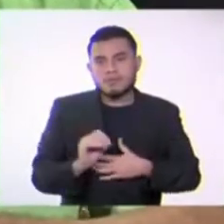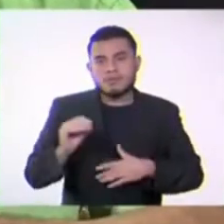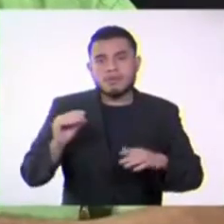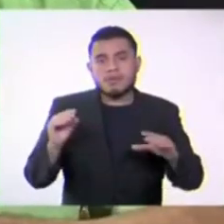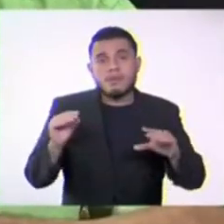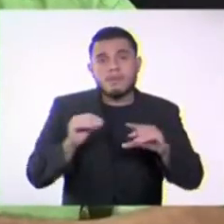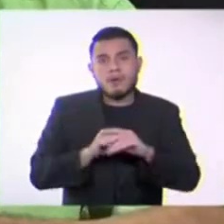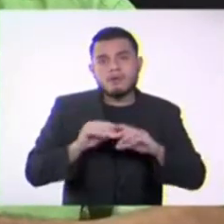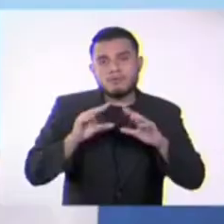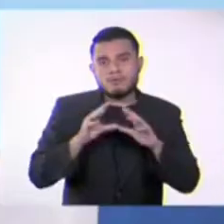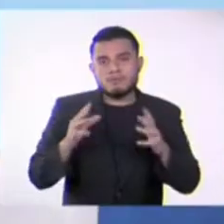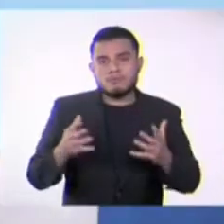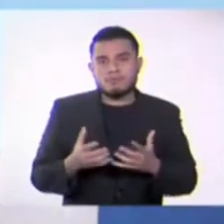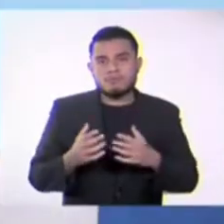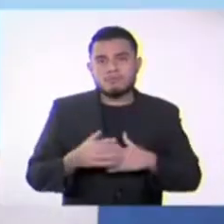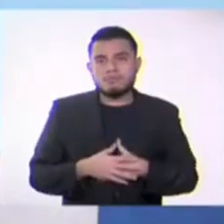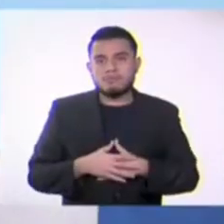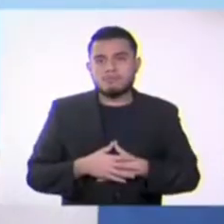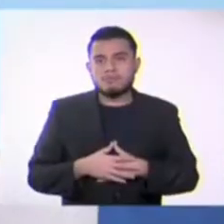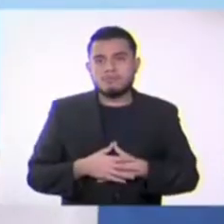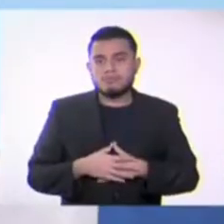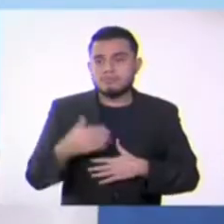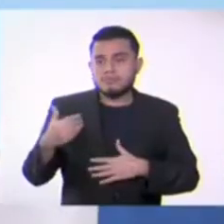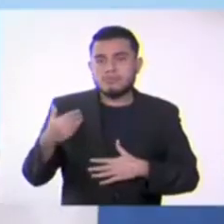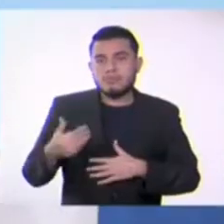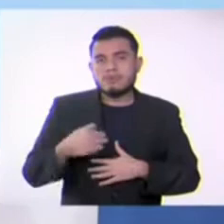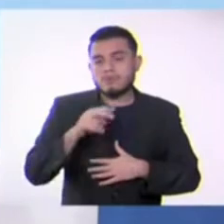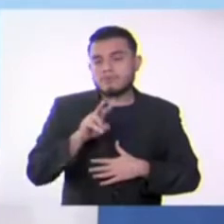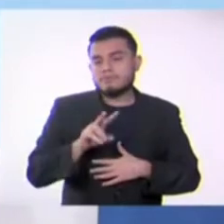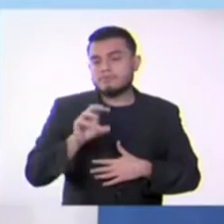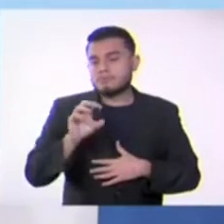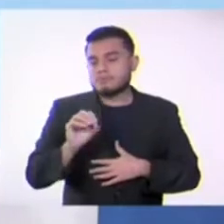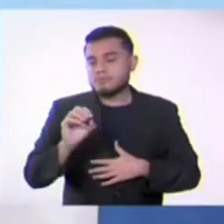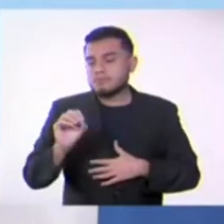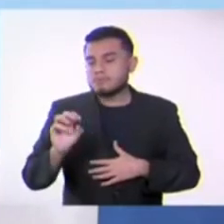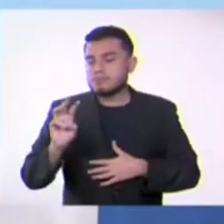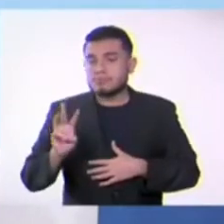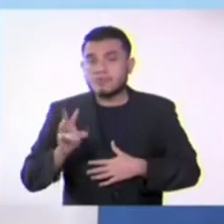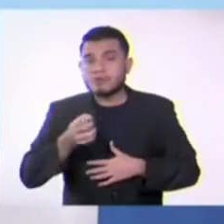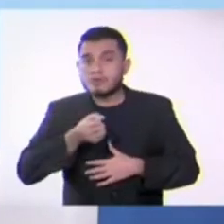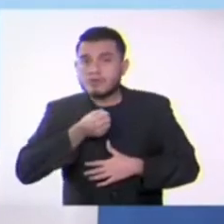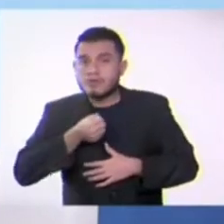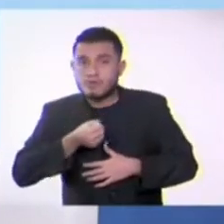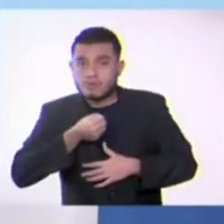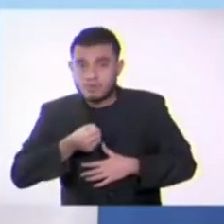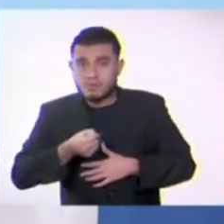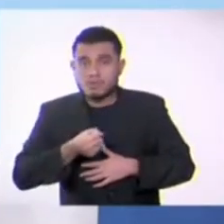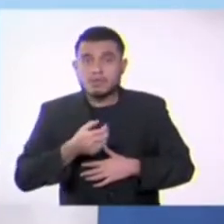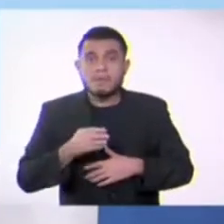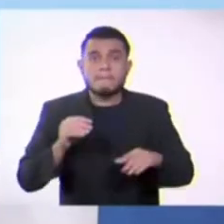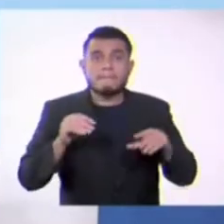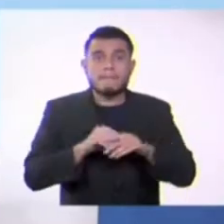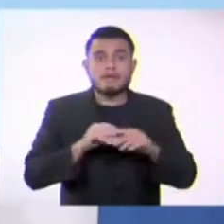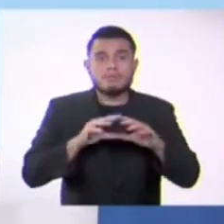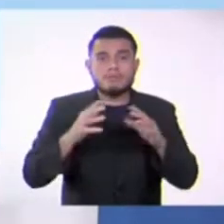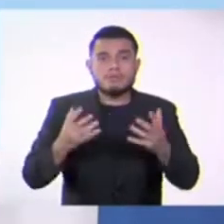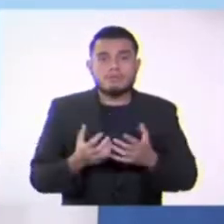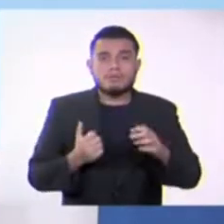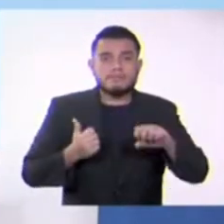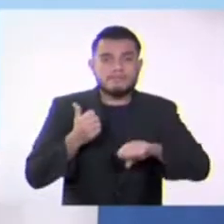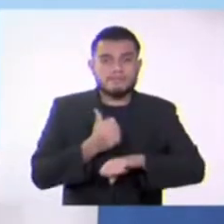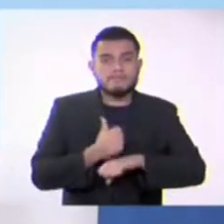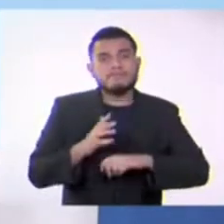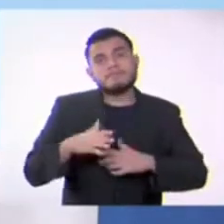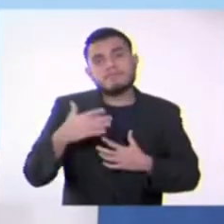Candy? Así es. En el año 2003, los informes del Banco Mundial establecen que la región